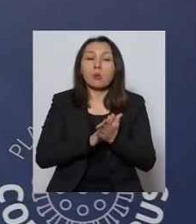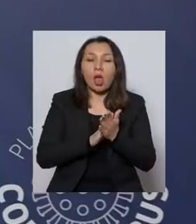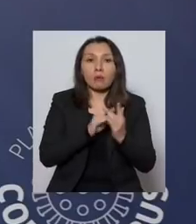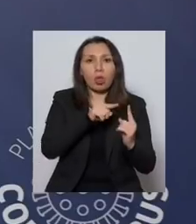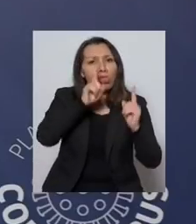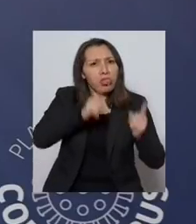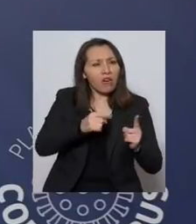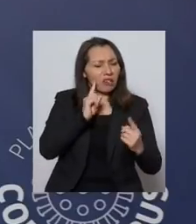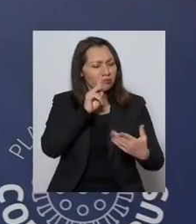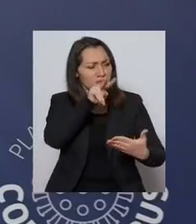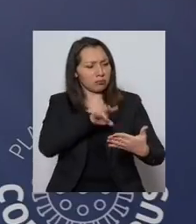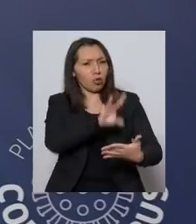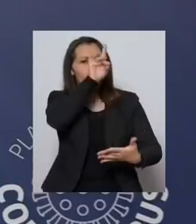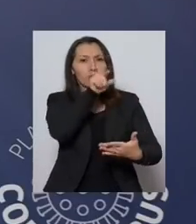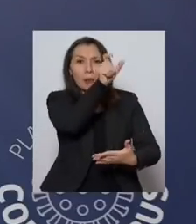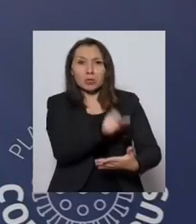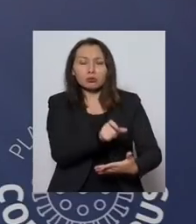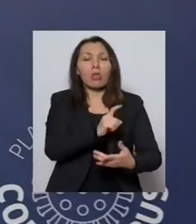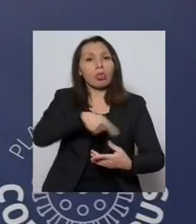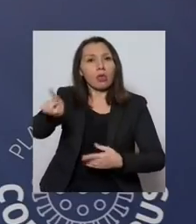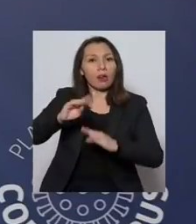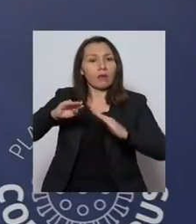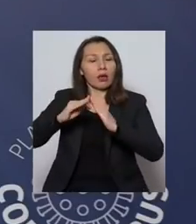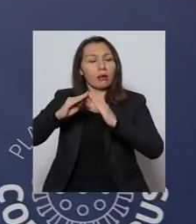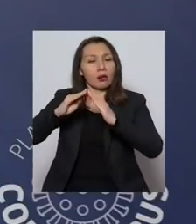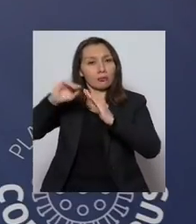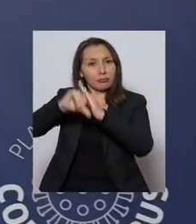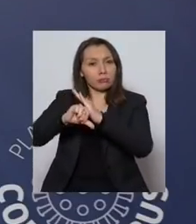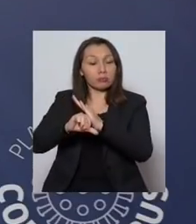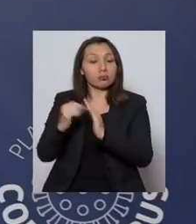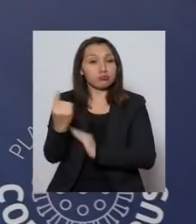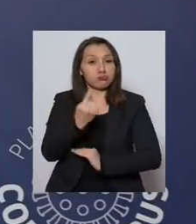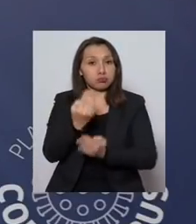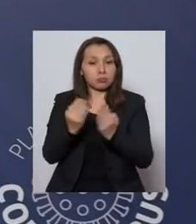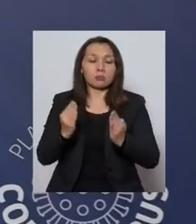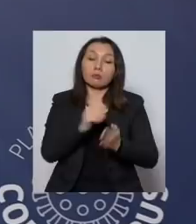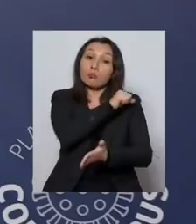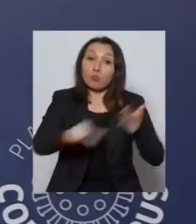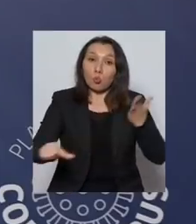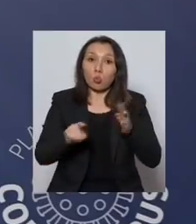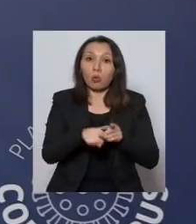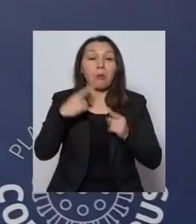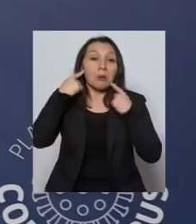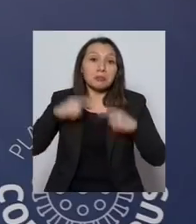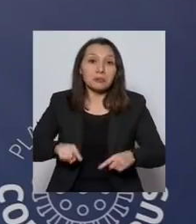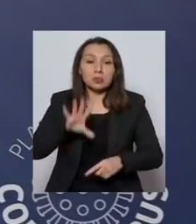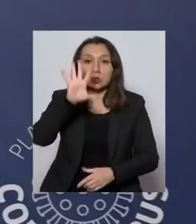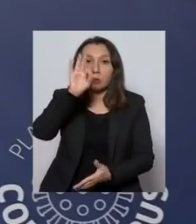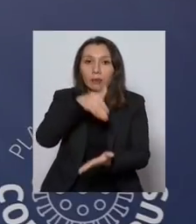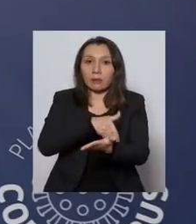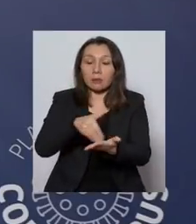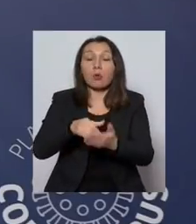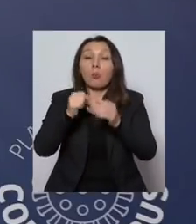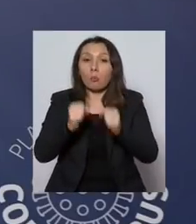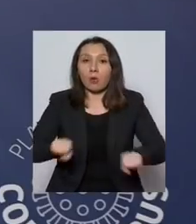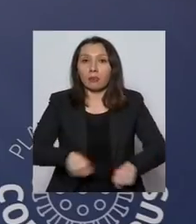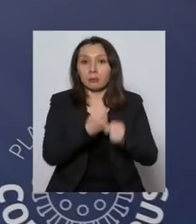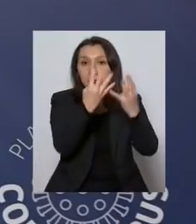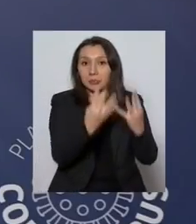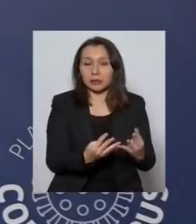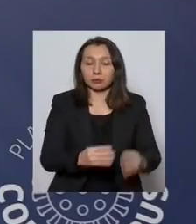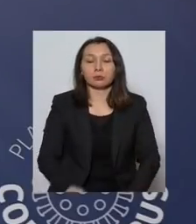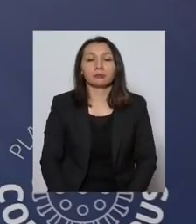estar en aislamiento, se aplican las sanciones que ya señalé, multas de hasta 50 millones de pesos y pena privativa de